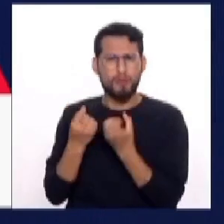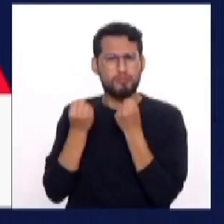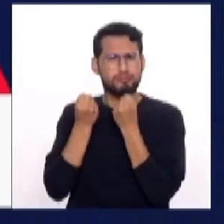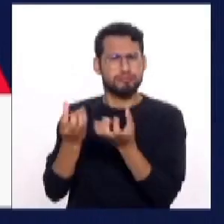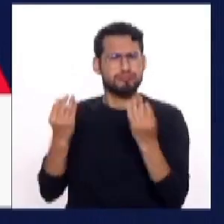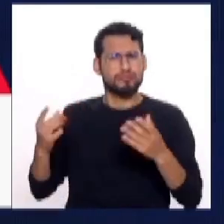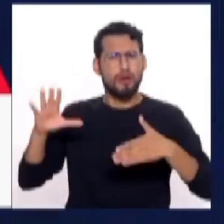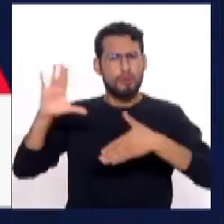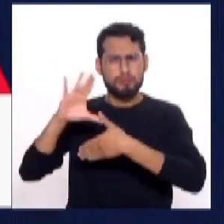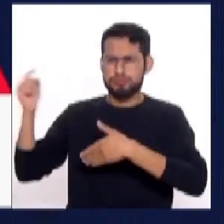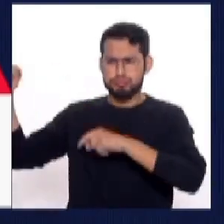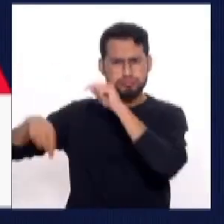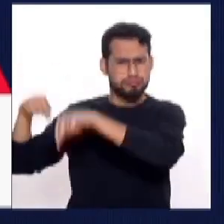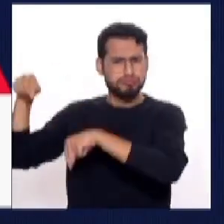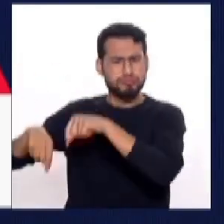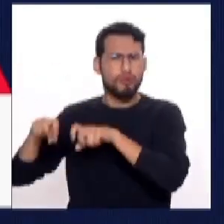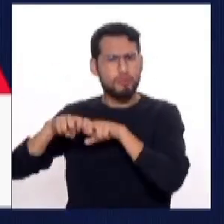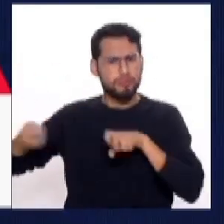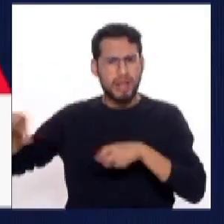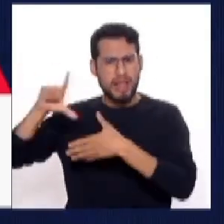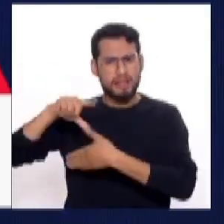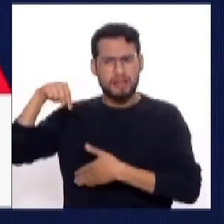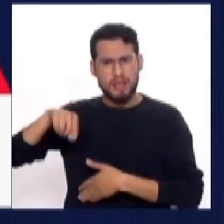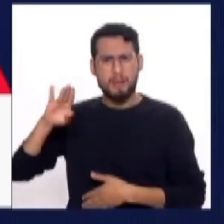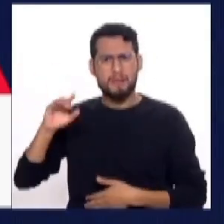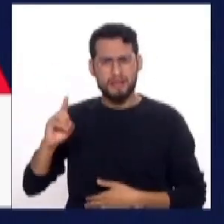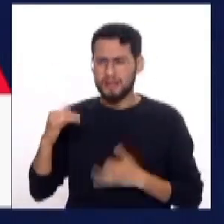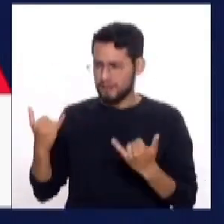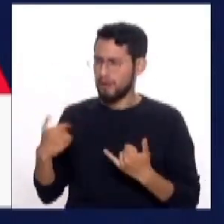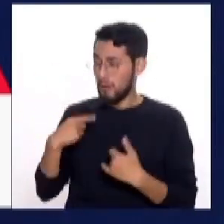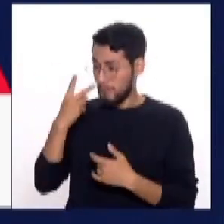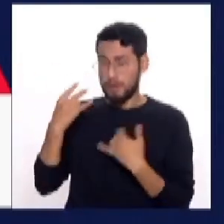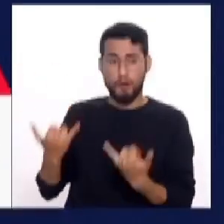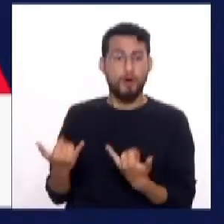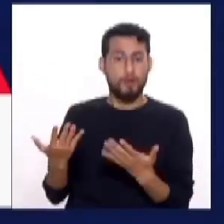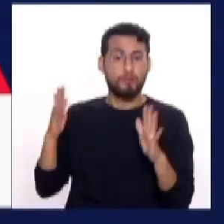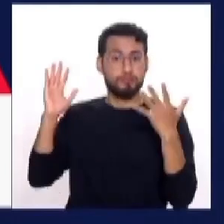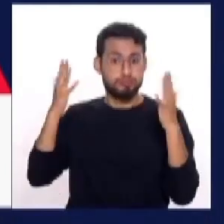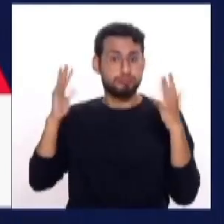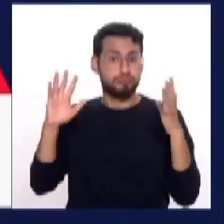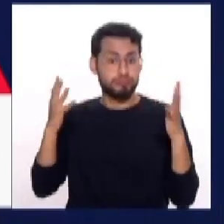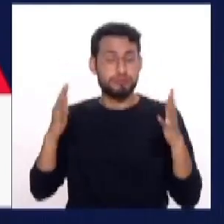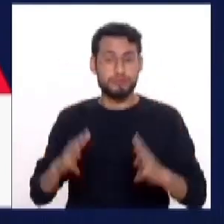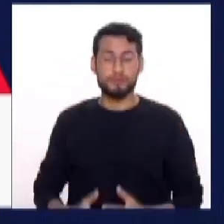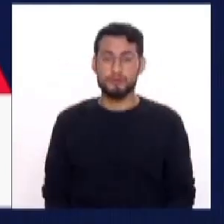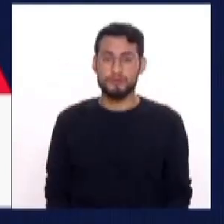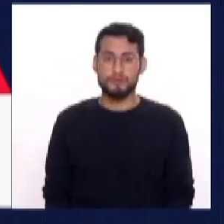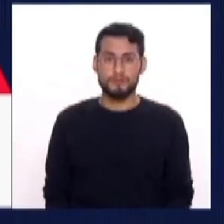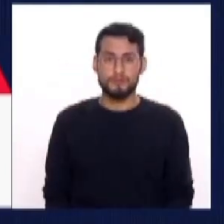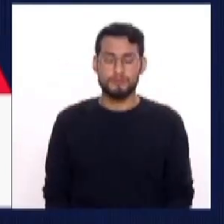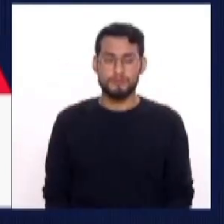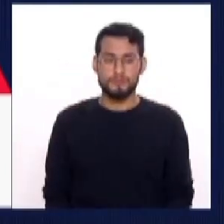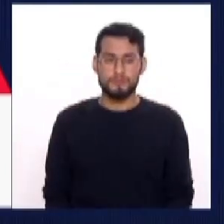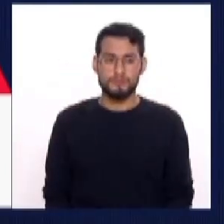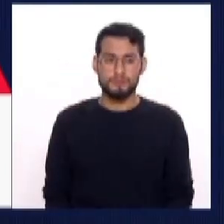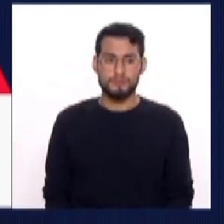tantos jefes de estado de América Latina aquí en el Vid como lo que hemos vivido el día de hoy